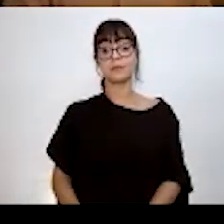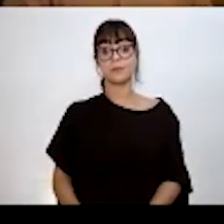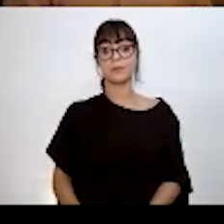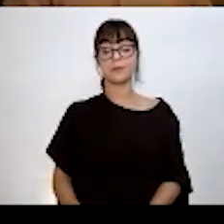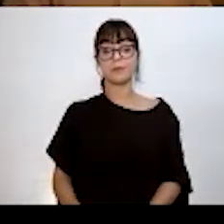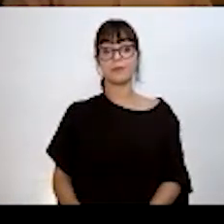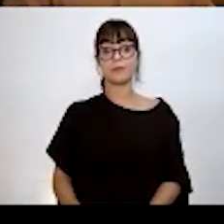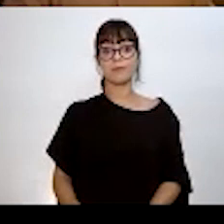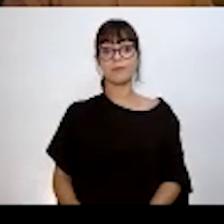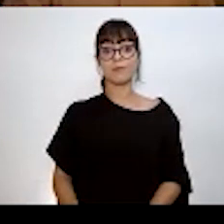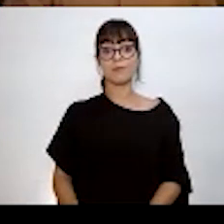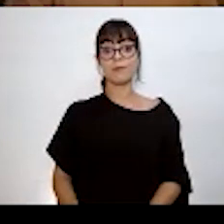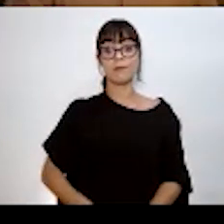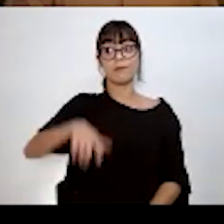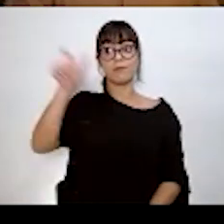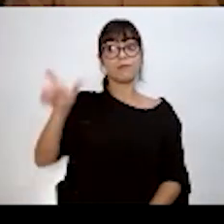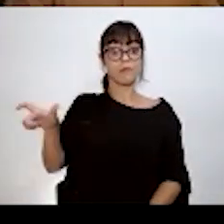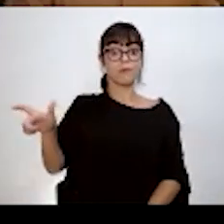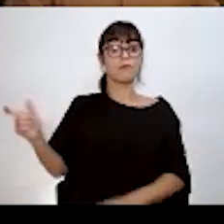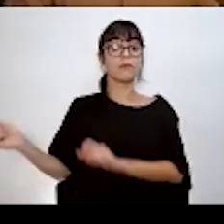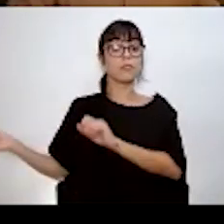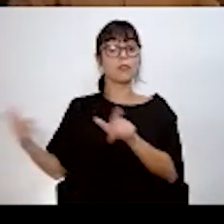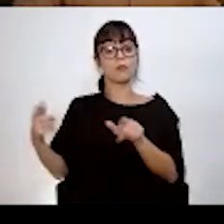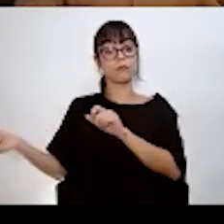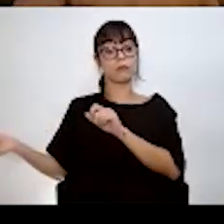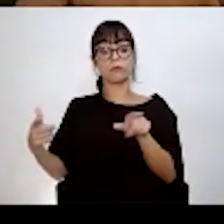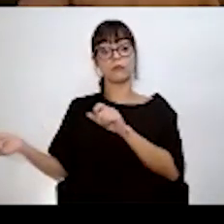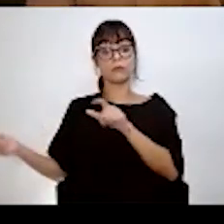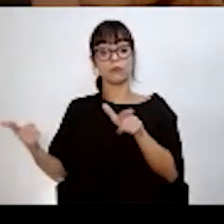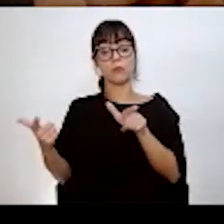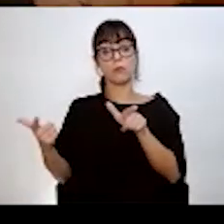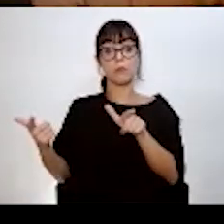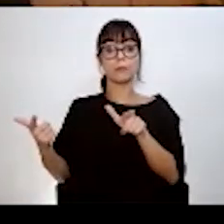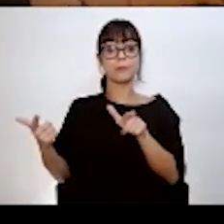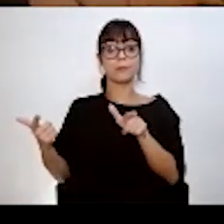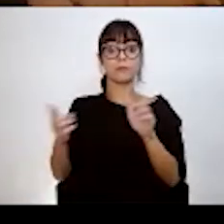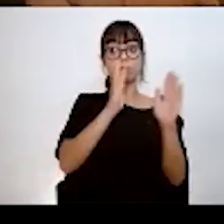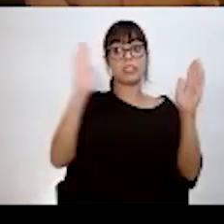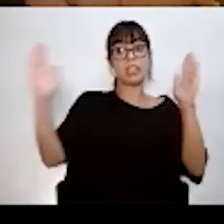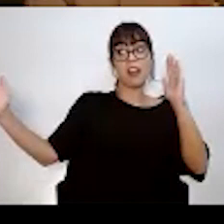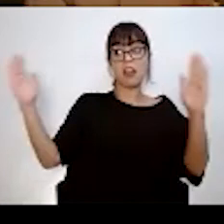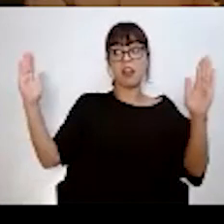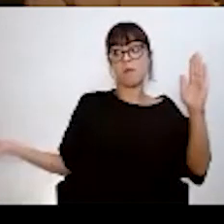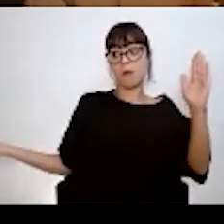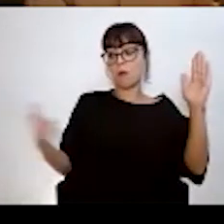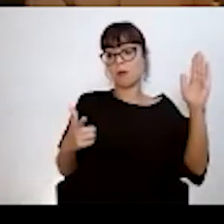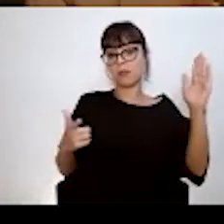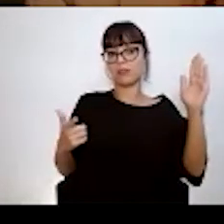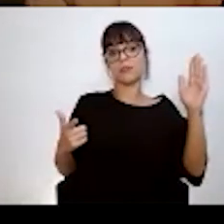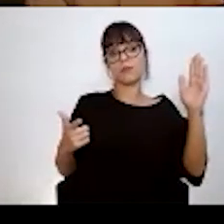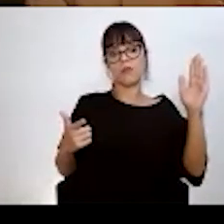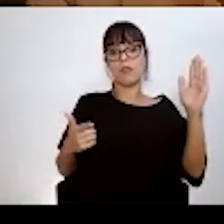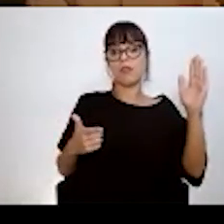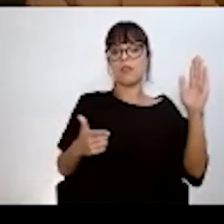a lo largo del tiempo, ya no es válida esa imagen monotética de los antiguos habitantes de Gran Canaria.